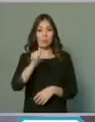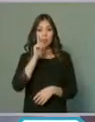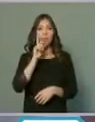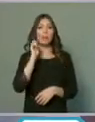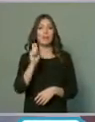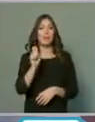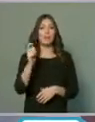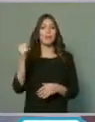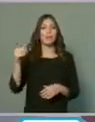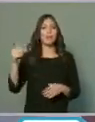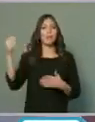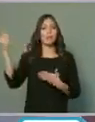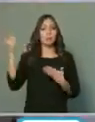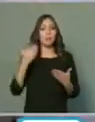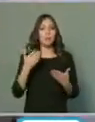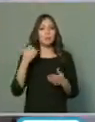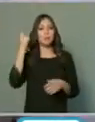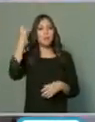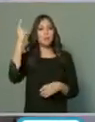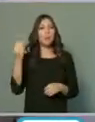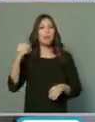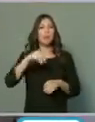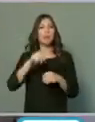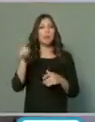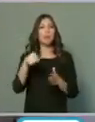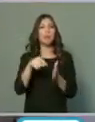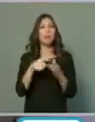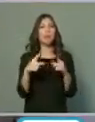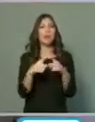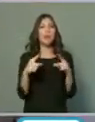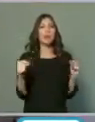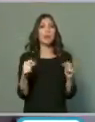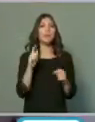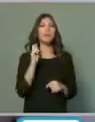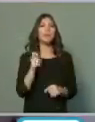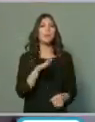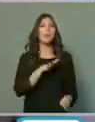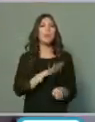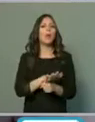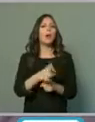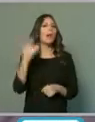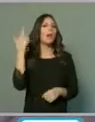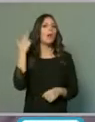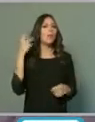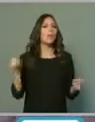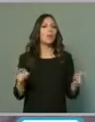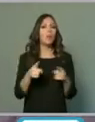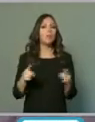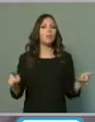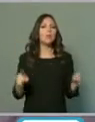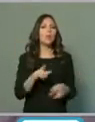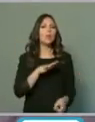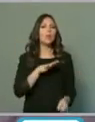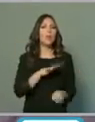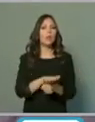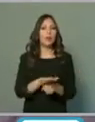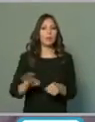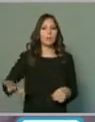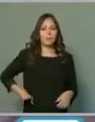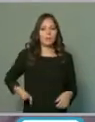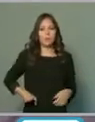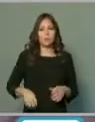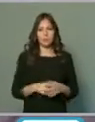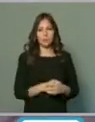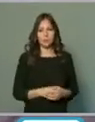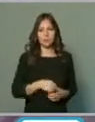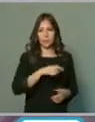gustaría empezar a entrar en quiénes son ellas y qué tipo de música tocan. Es bien interesante esta banda porque, como bien